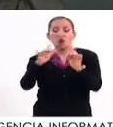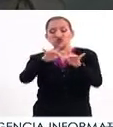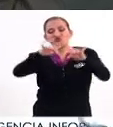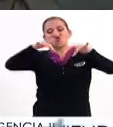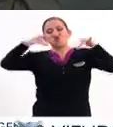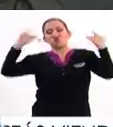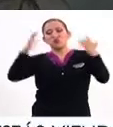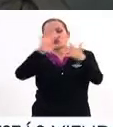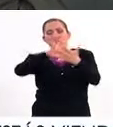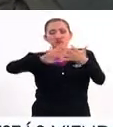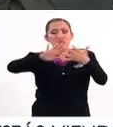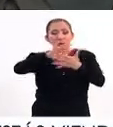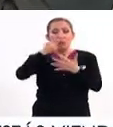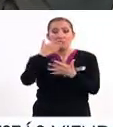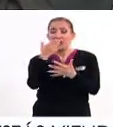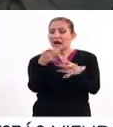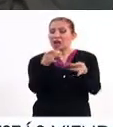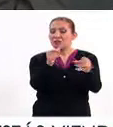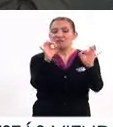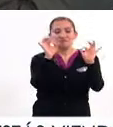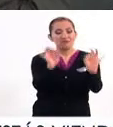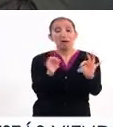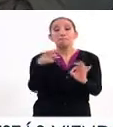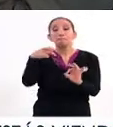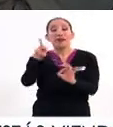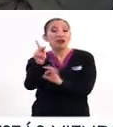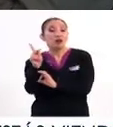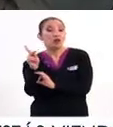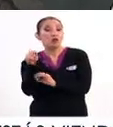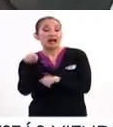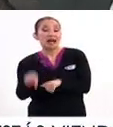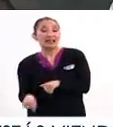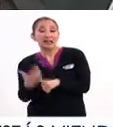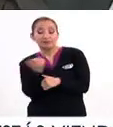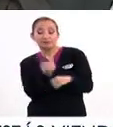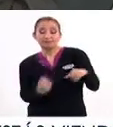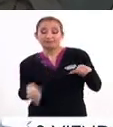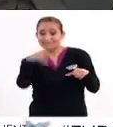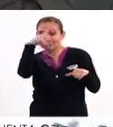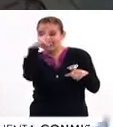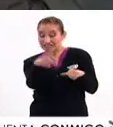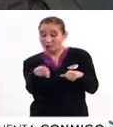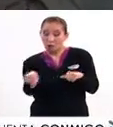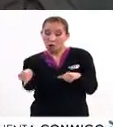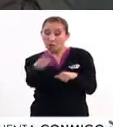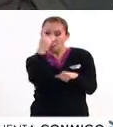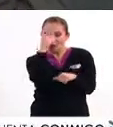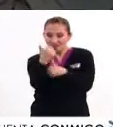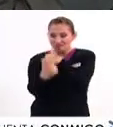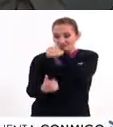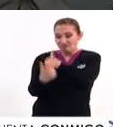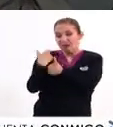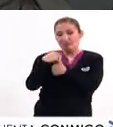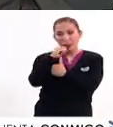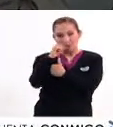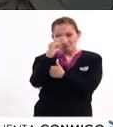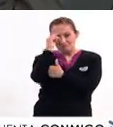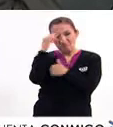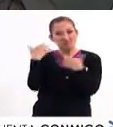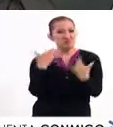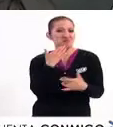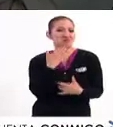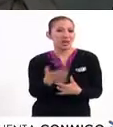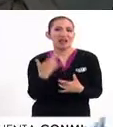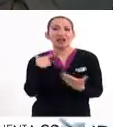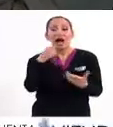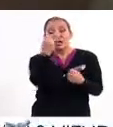para competir con ellos también es muy bueno. Hay gente como Casimiro Castro, que es el que ilustra la portada de ese libro, que además ilustró en